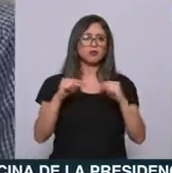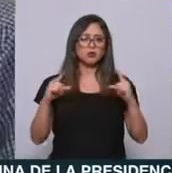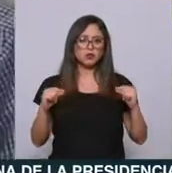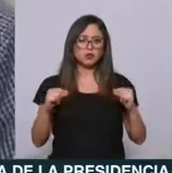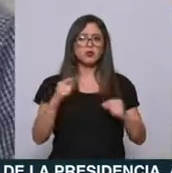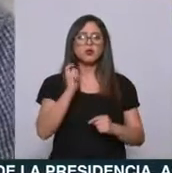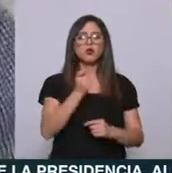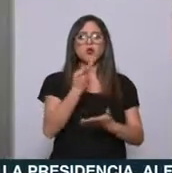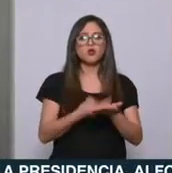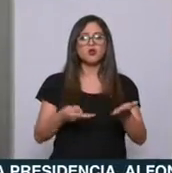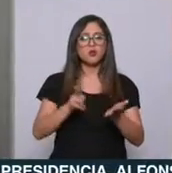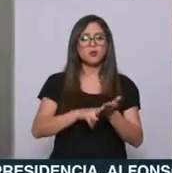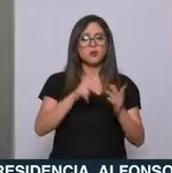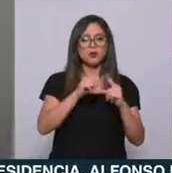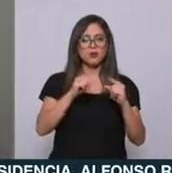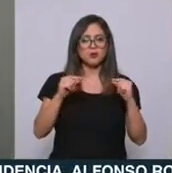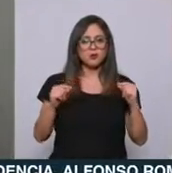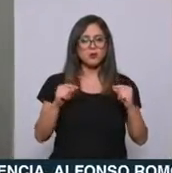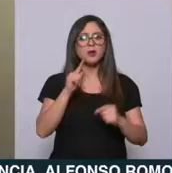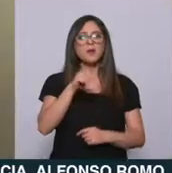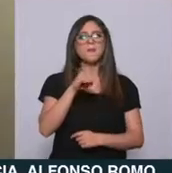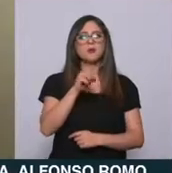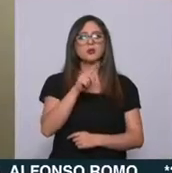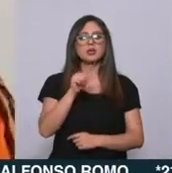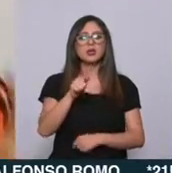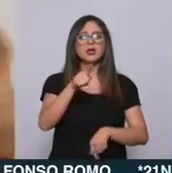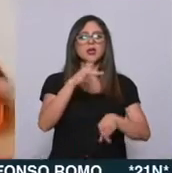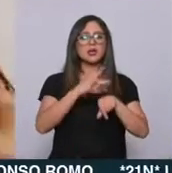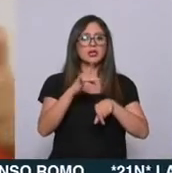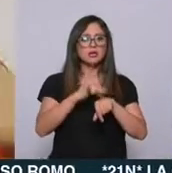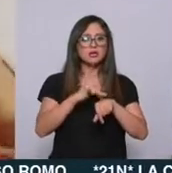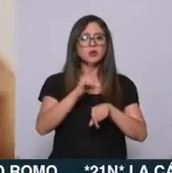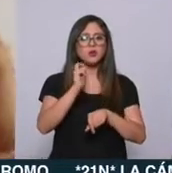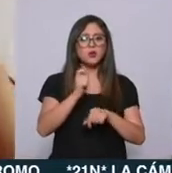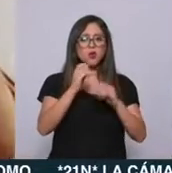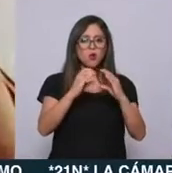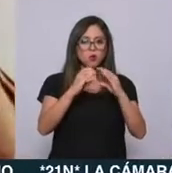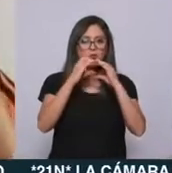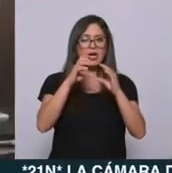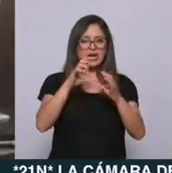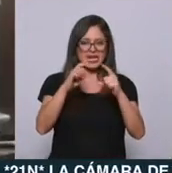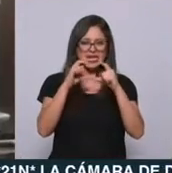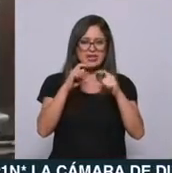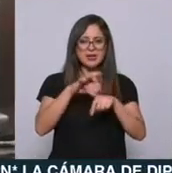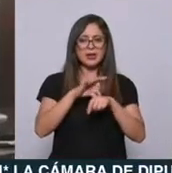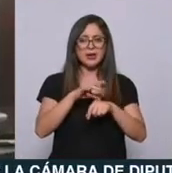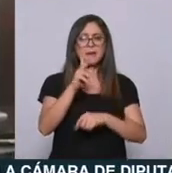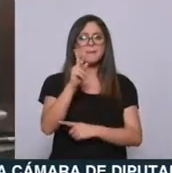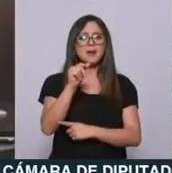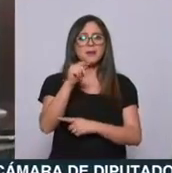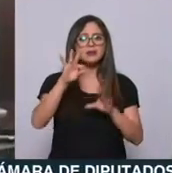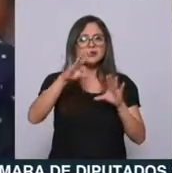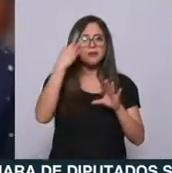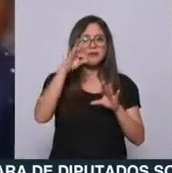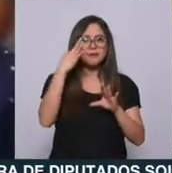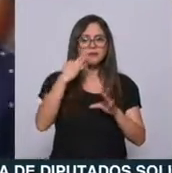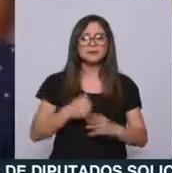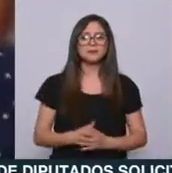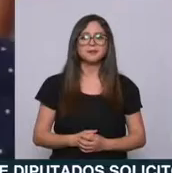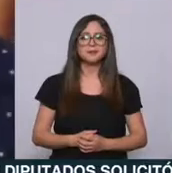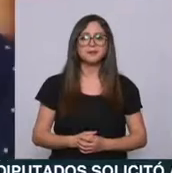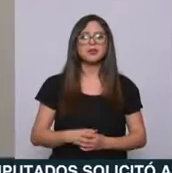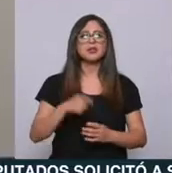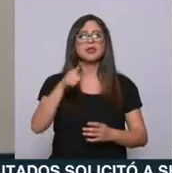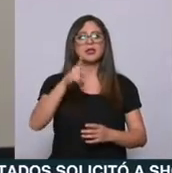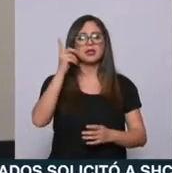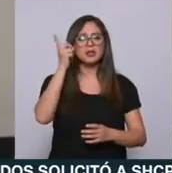el doble tocino, la mostaza, Queso. con una buena carne, con un trozo grande, Papitas a la francesa.